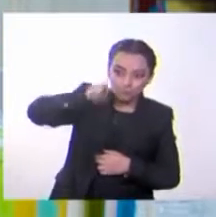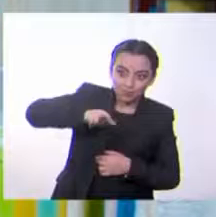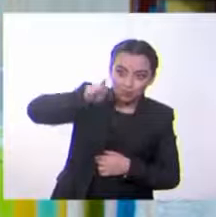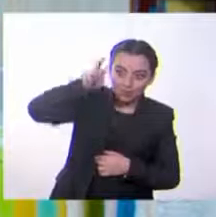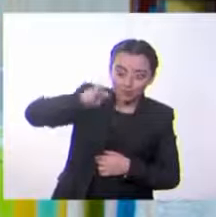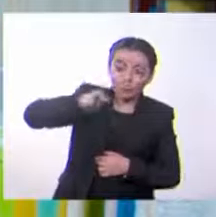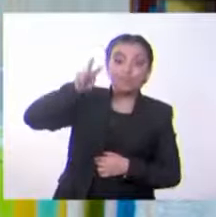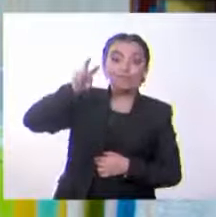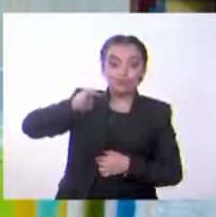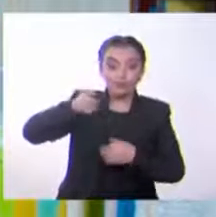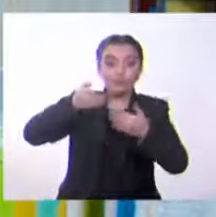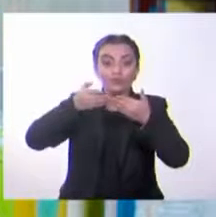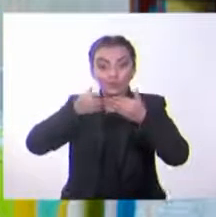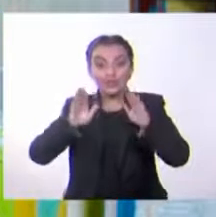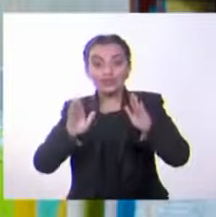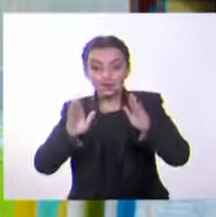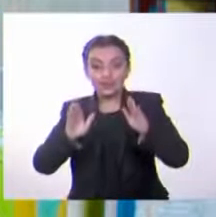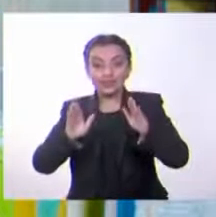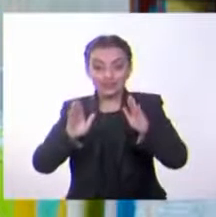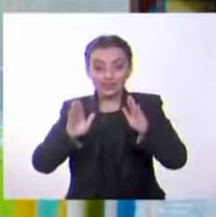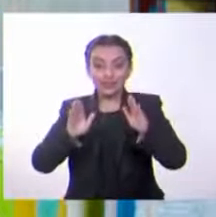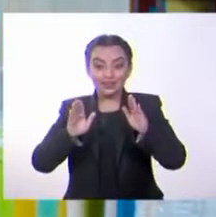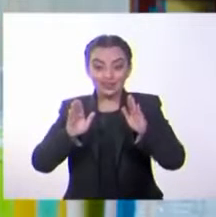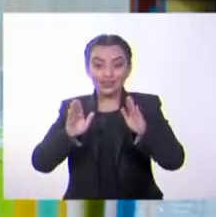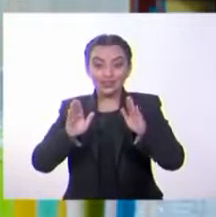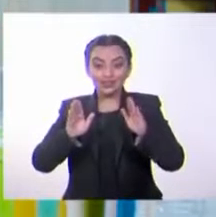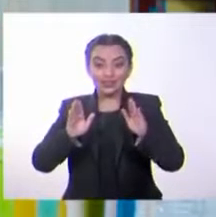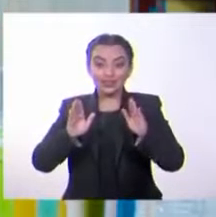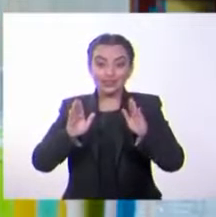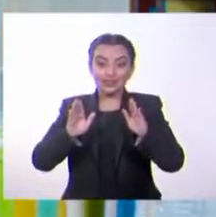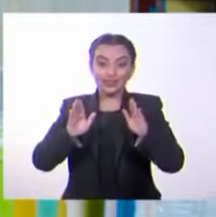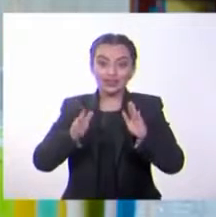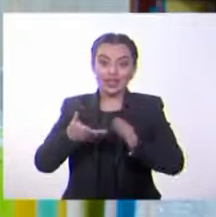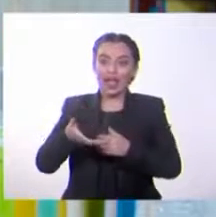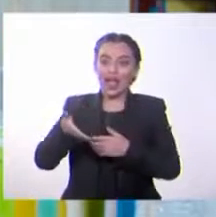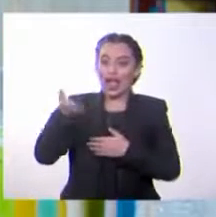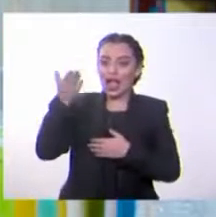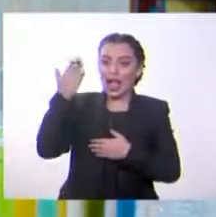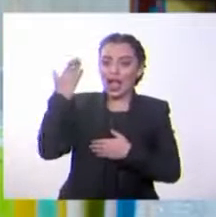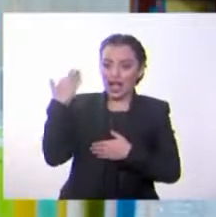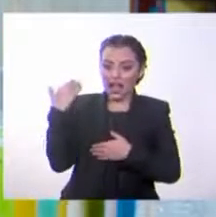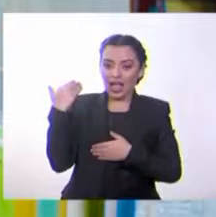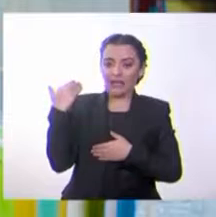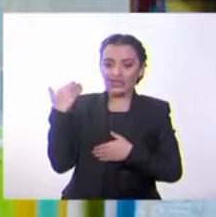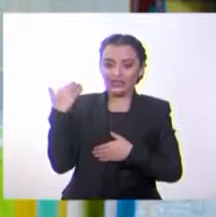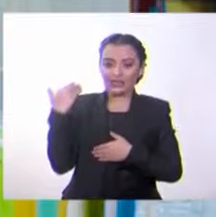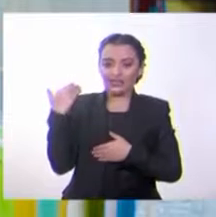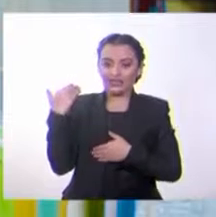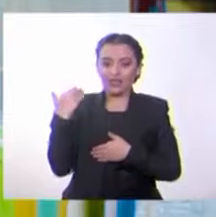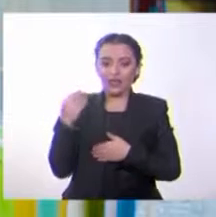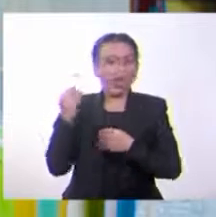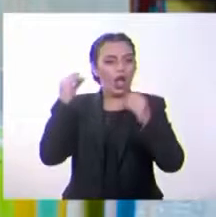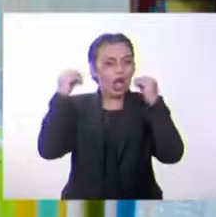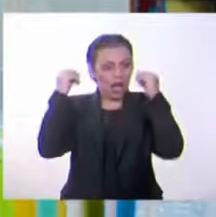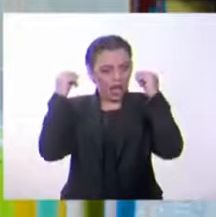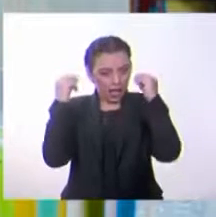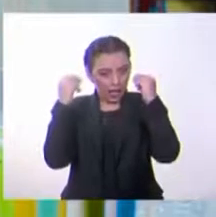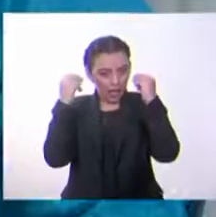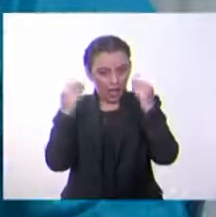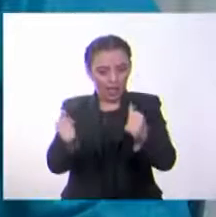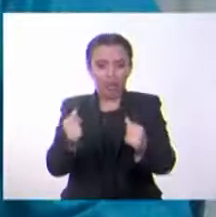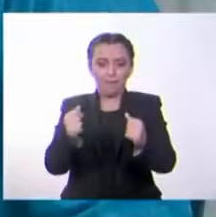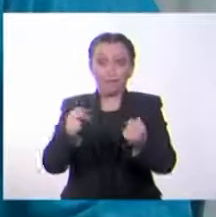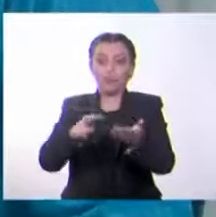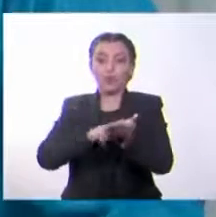amarilla. En el caso anterior, no las podía identificar. En el caso anterior, rápidamente se tornó de color